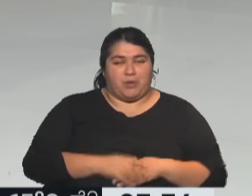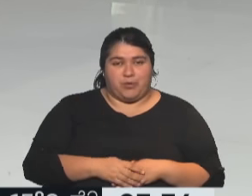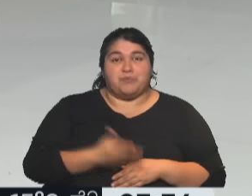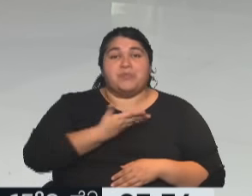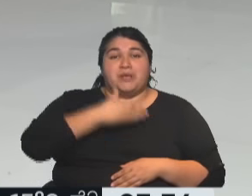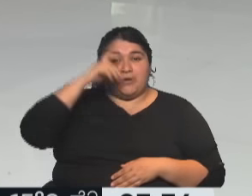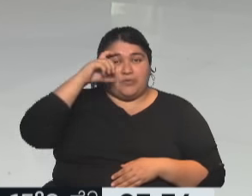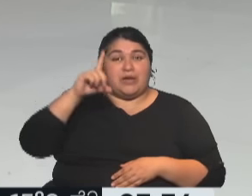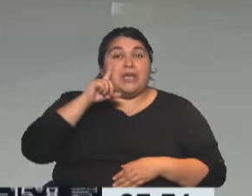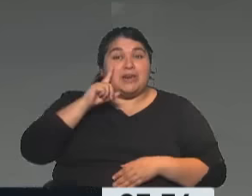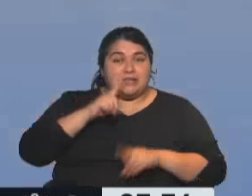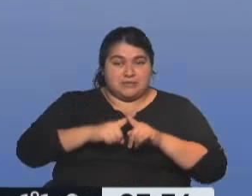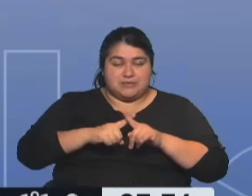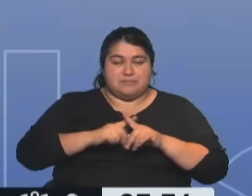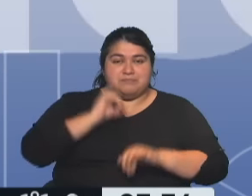Félix Taylor. A ver.